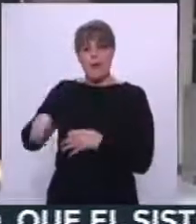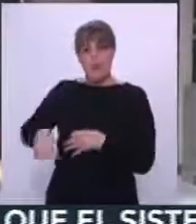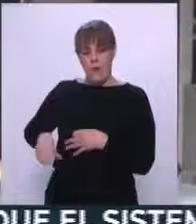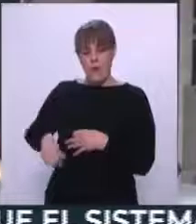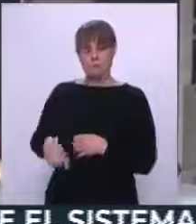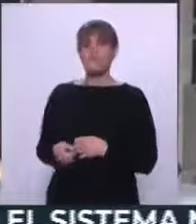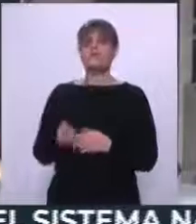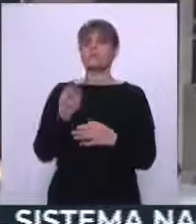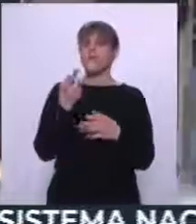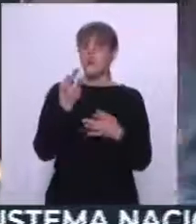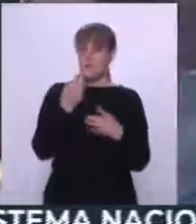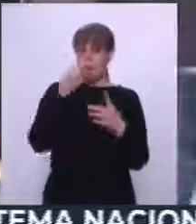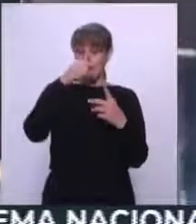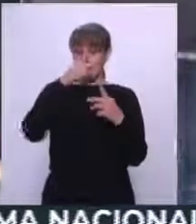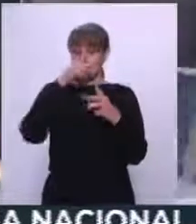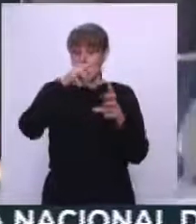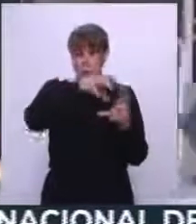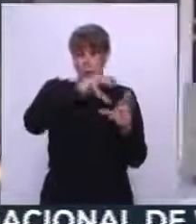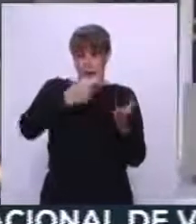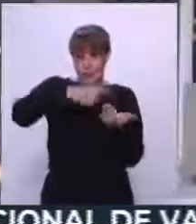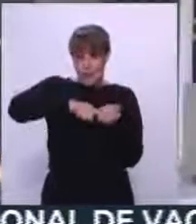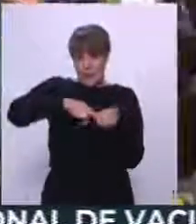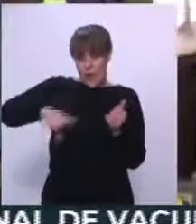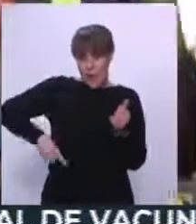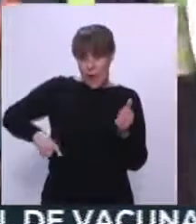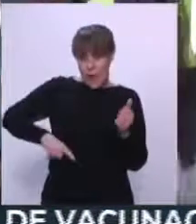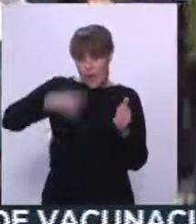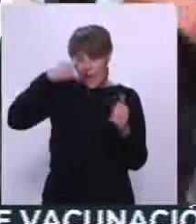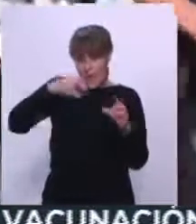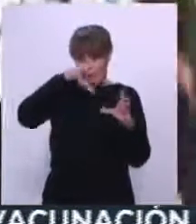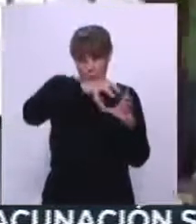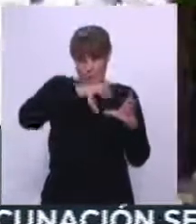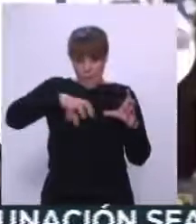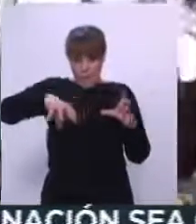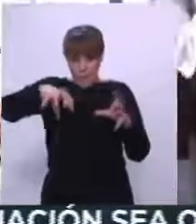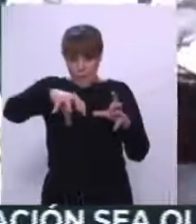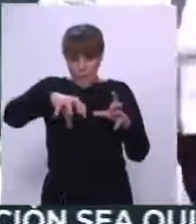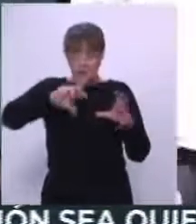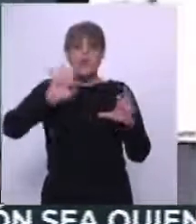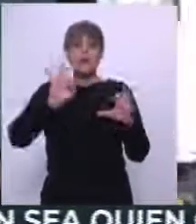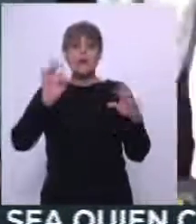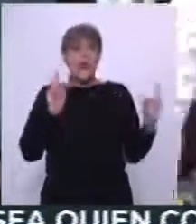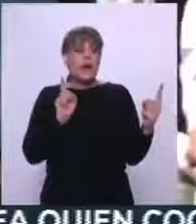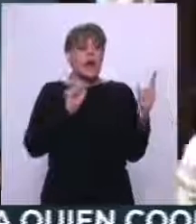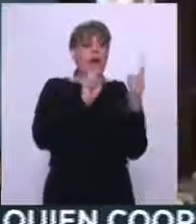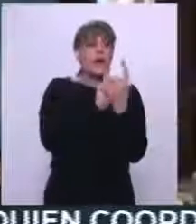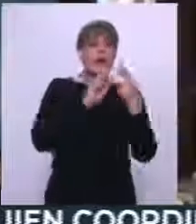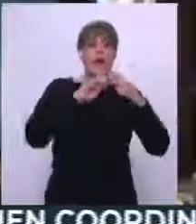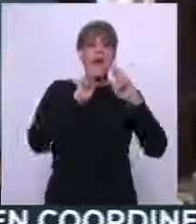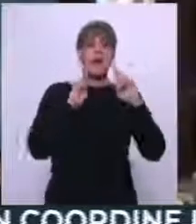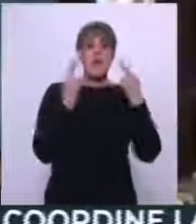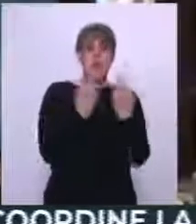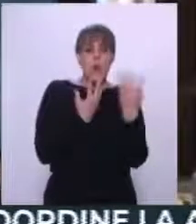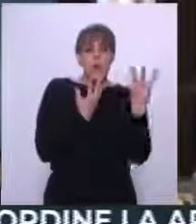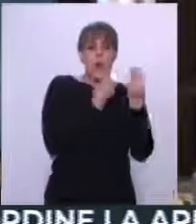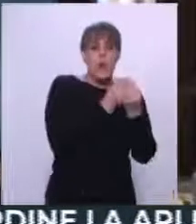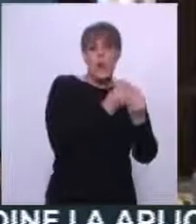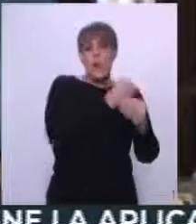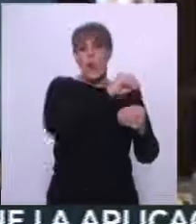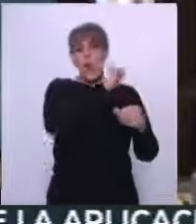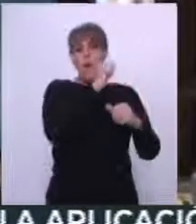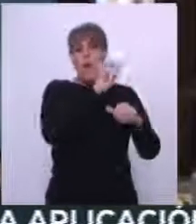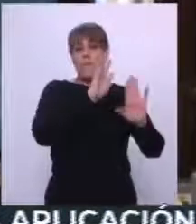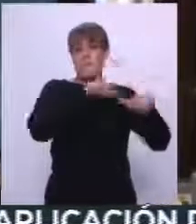servidores públicos de los 3 órdenes de gobierno que se reúnan con agentes extranjeros, ellos deberán entregar en los 3 días posteriores